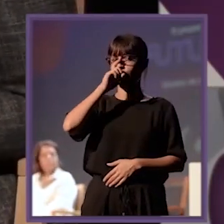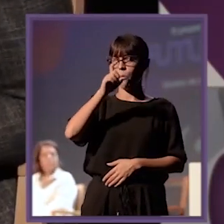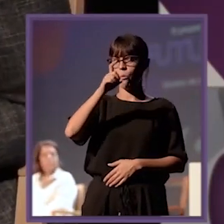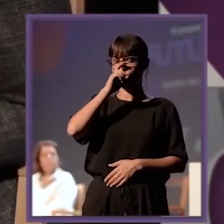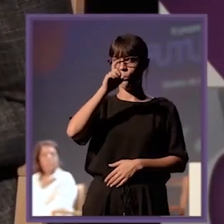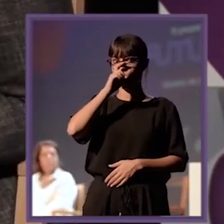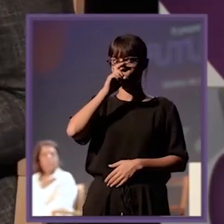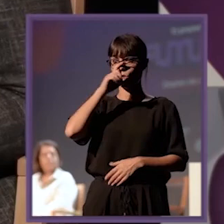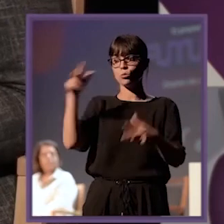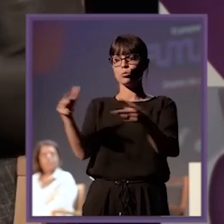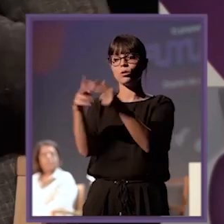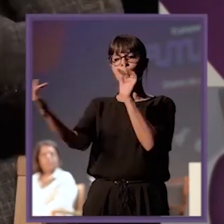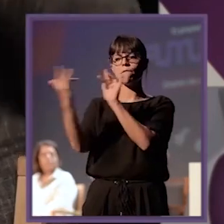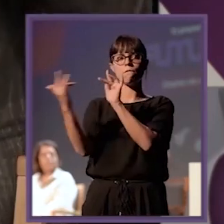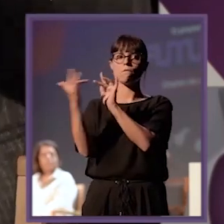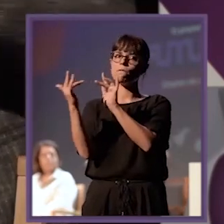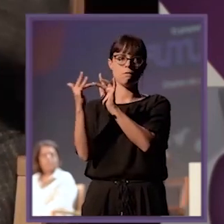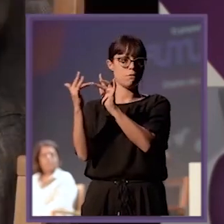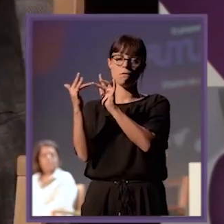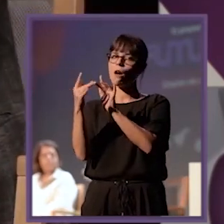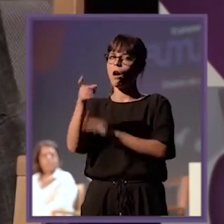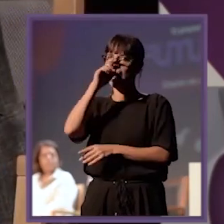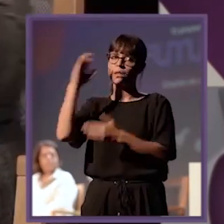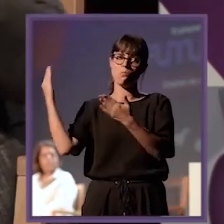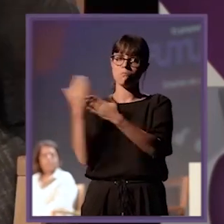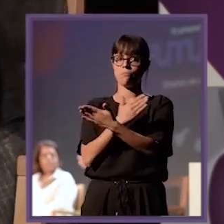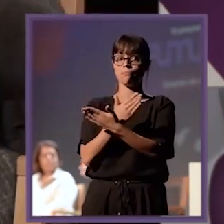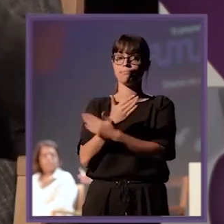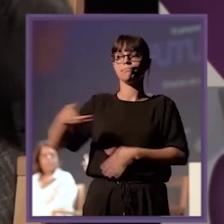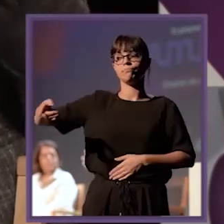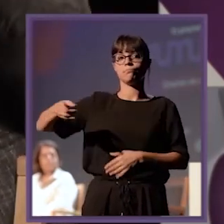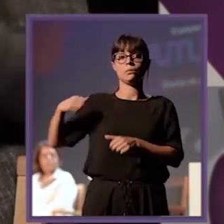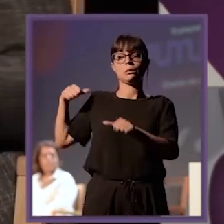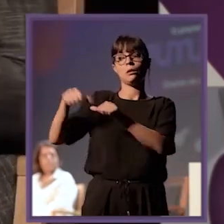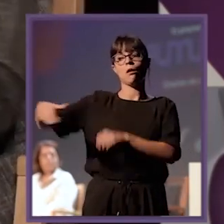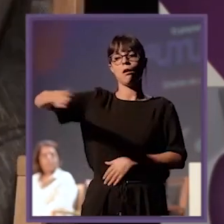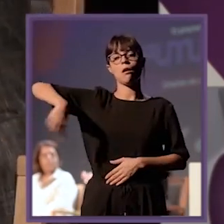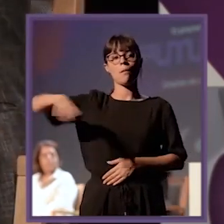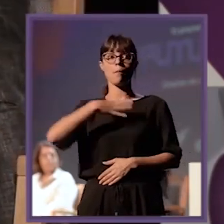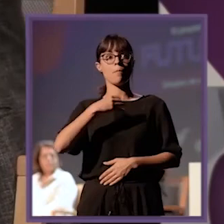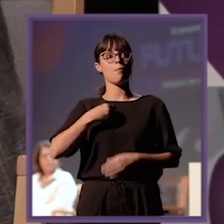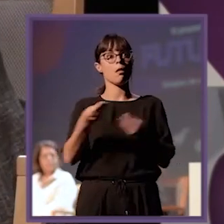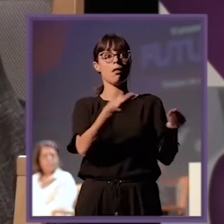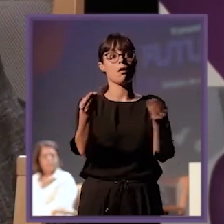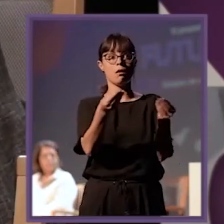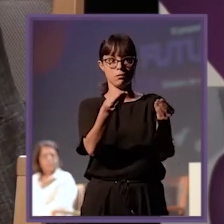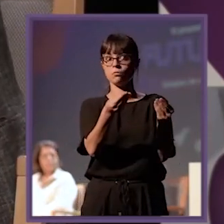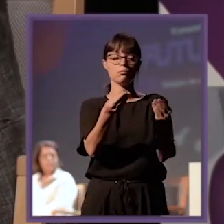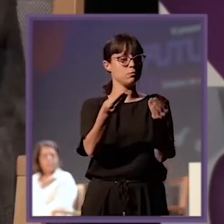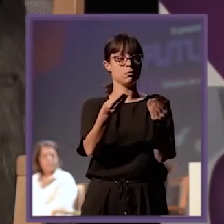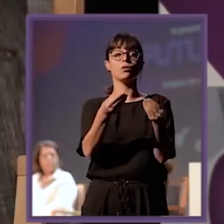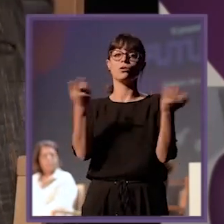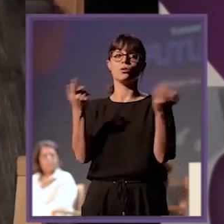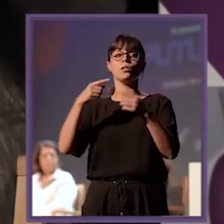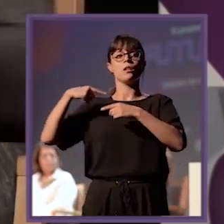de nuestra relación con la ciudadanía. Hasta ahora, los ciudadanos y las ciudadanas tienen que ir con papeles de ventanilla en ventanilla. A través de los fondos europeos también